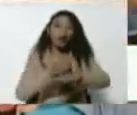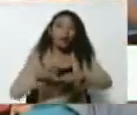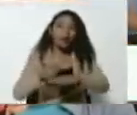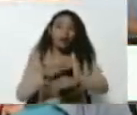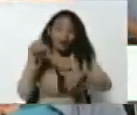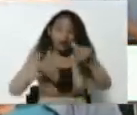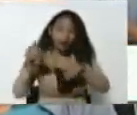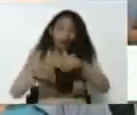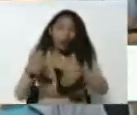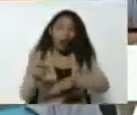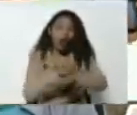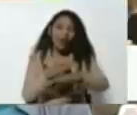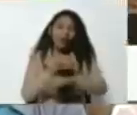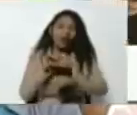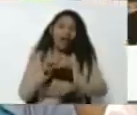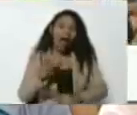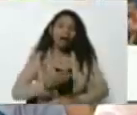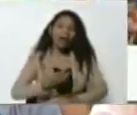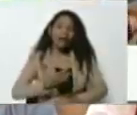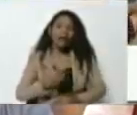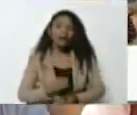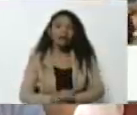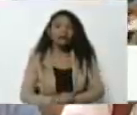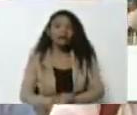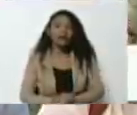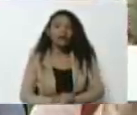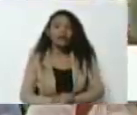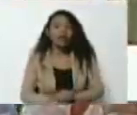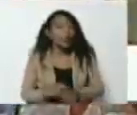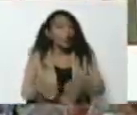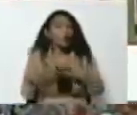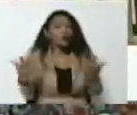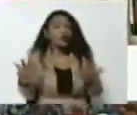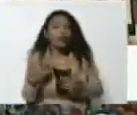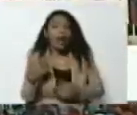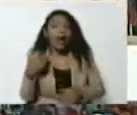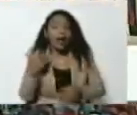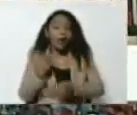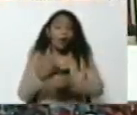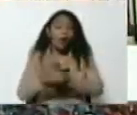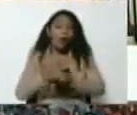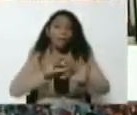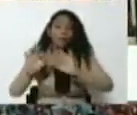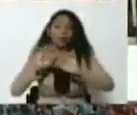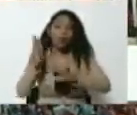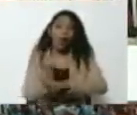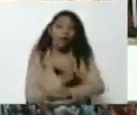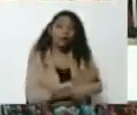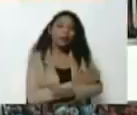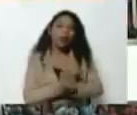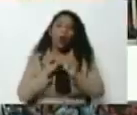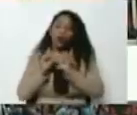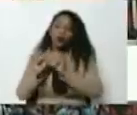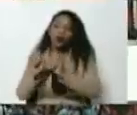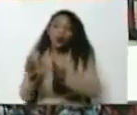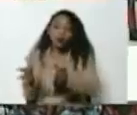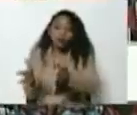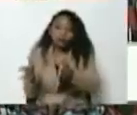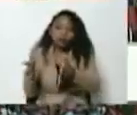Sea como sea, hay que prepararse. para seguir ganando